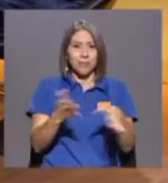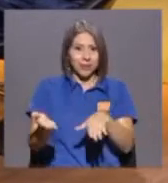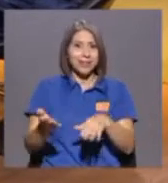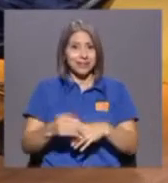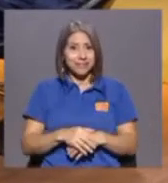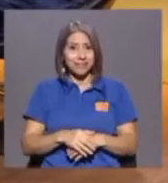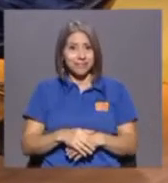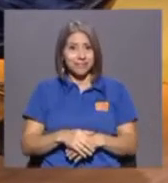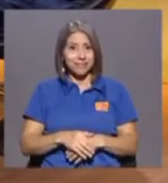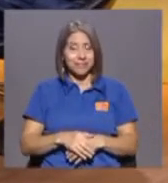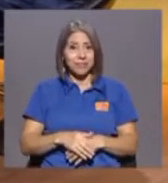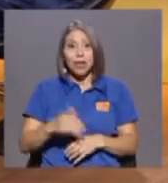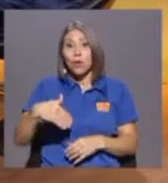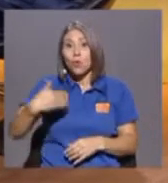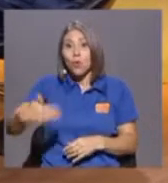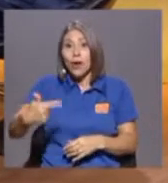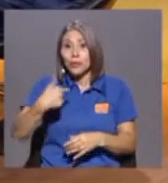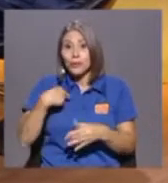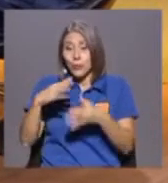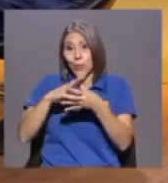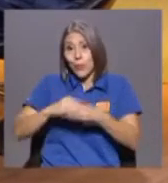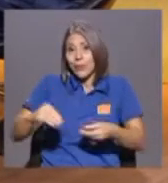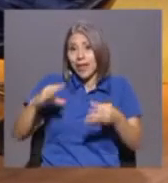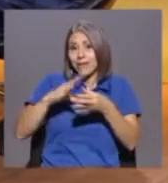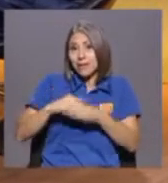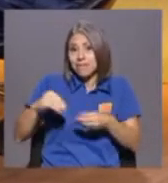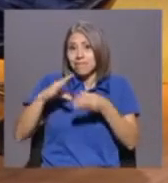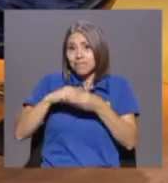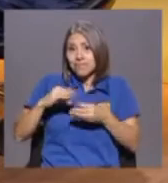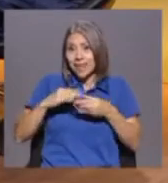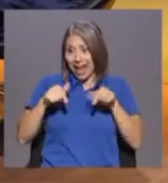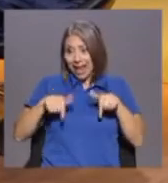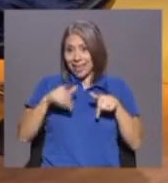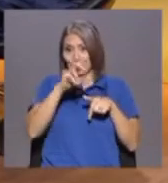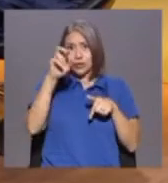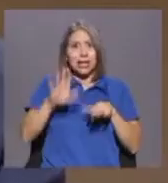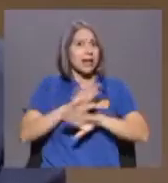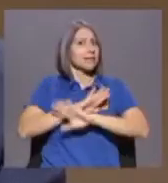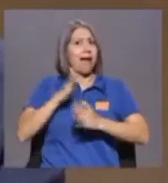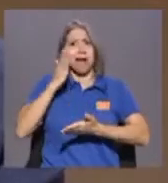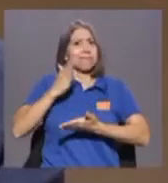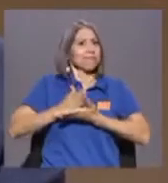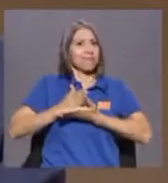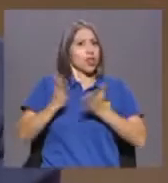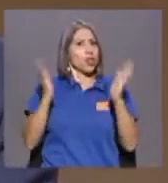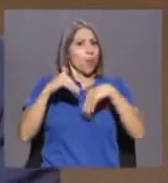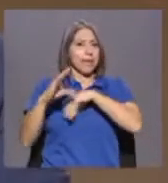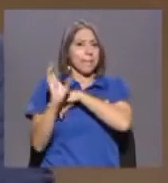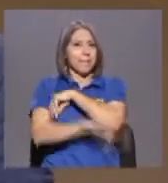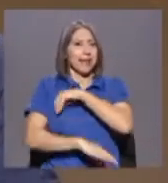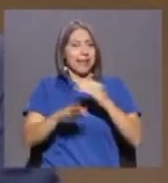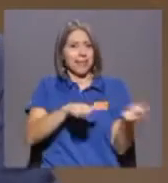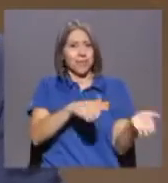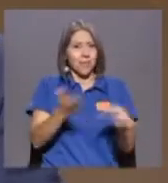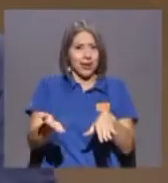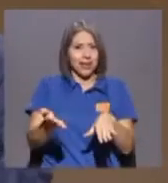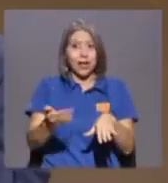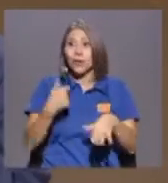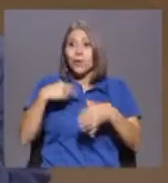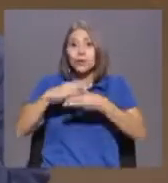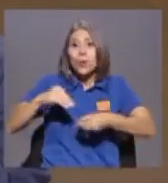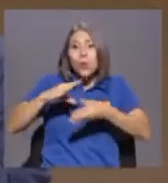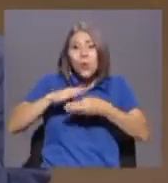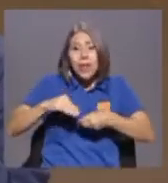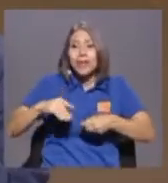Y cada vez que yo contaba la fecha en que ocurre esa abolición de pena de muerte, aunque encontrar la fecha exacta